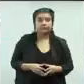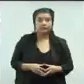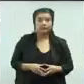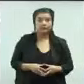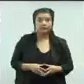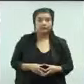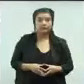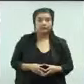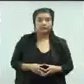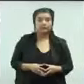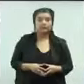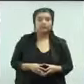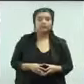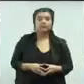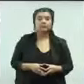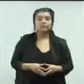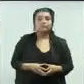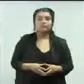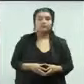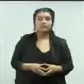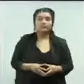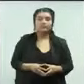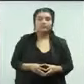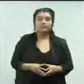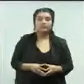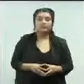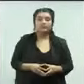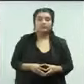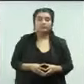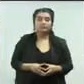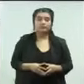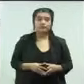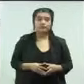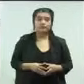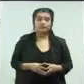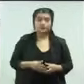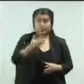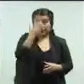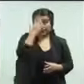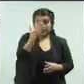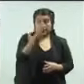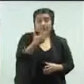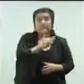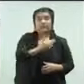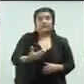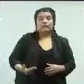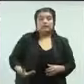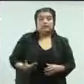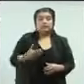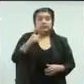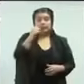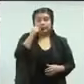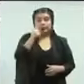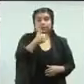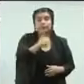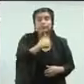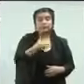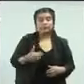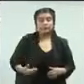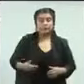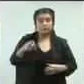Diputado Day Martínez, después diputado Madrazo y después diputado Contreras. Gracias, presidente. Yo le pediría, presidente, si me pudiera